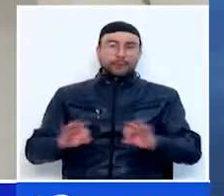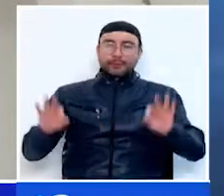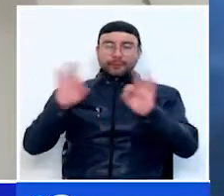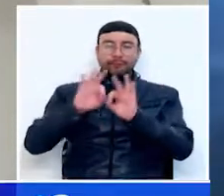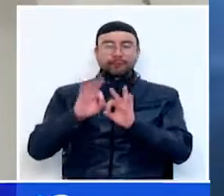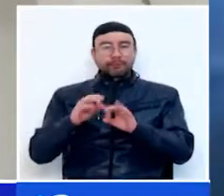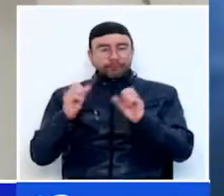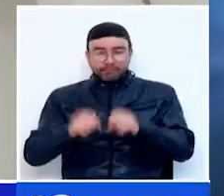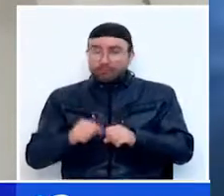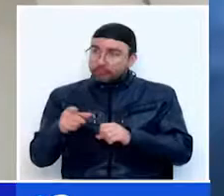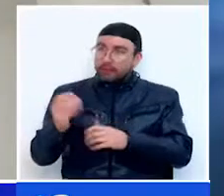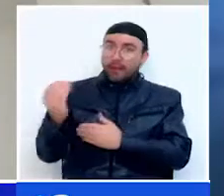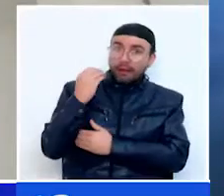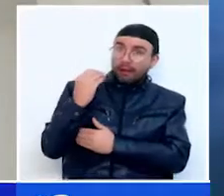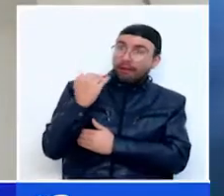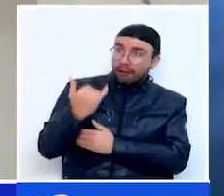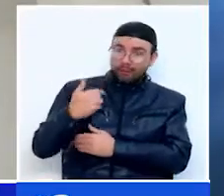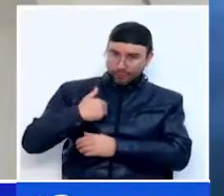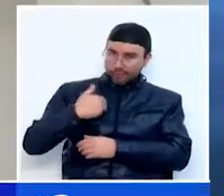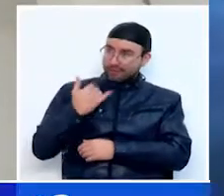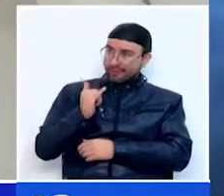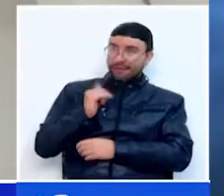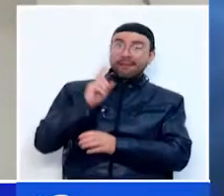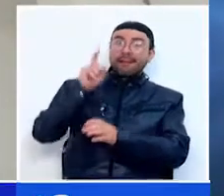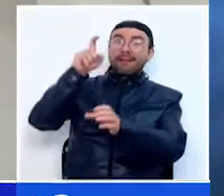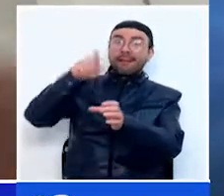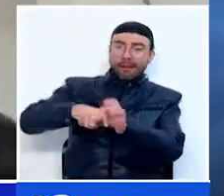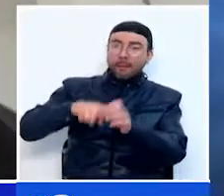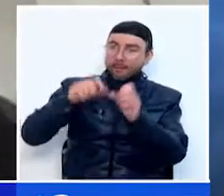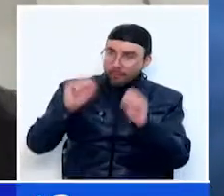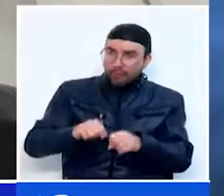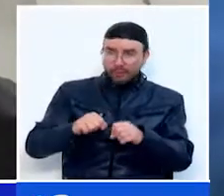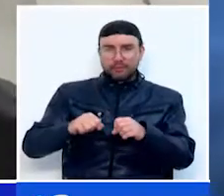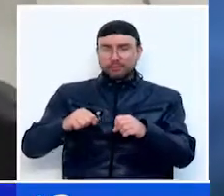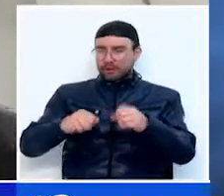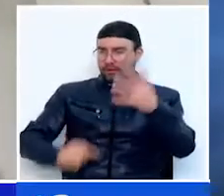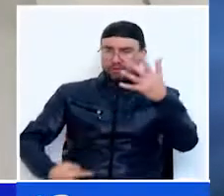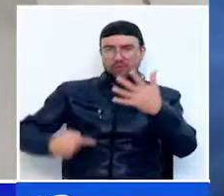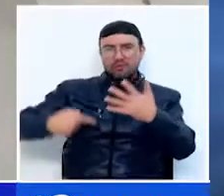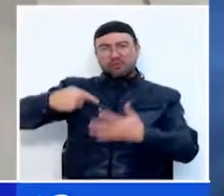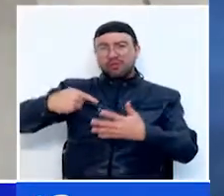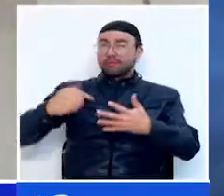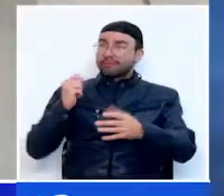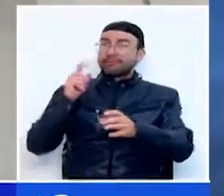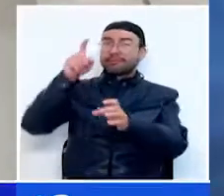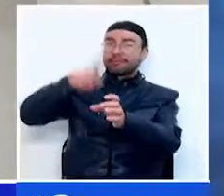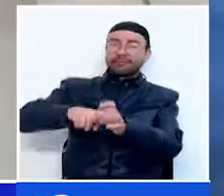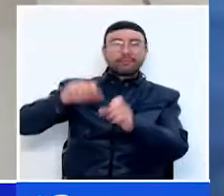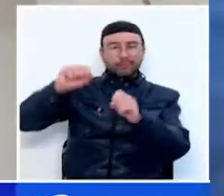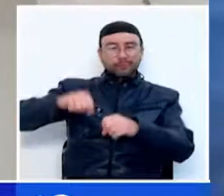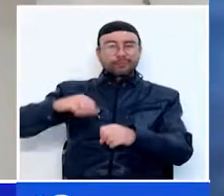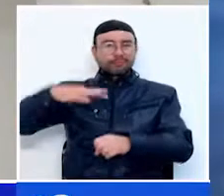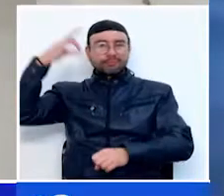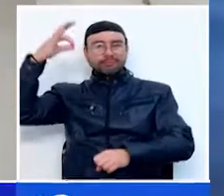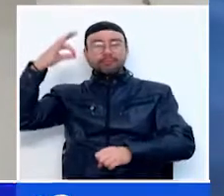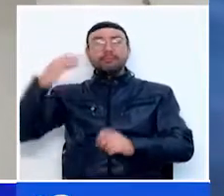de recibir la noticia de que estaba clasificada por ranking. Igual también tenía la